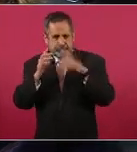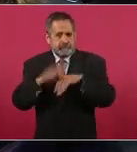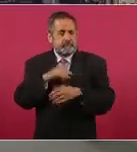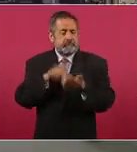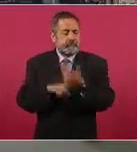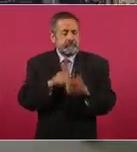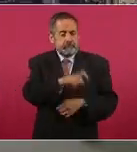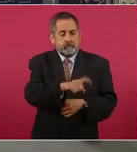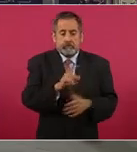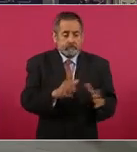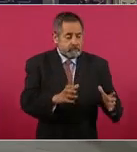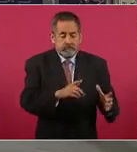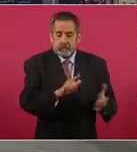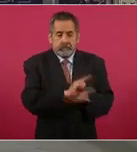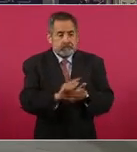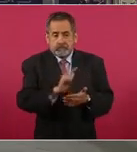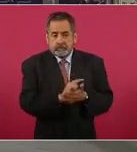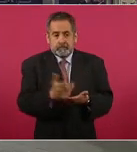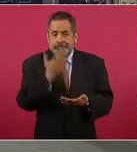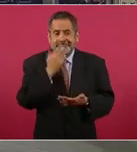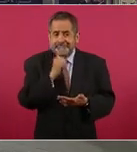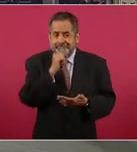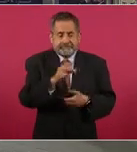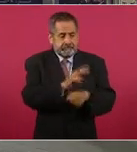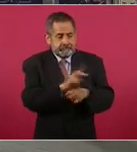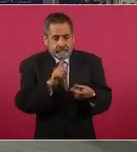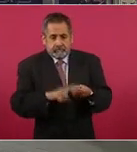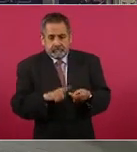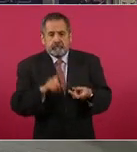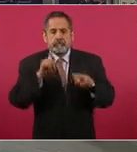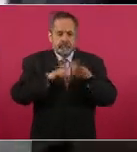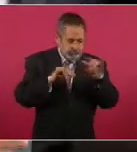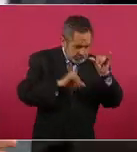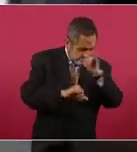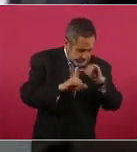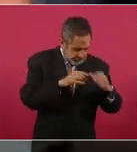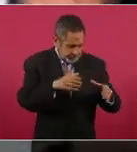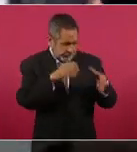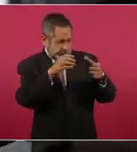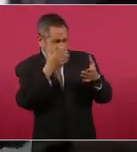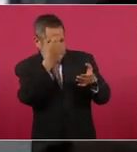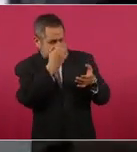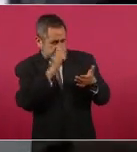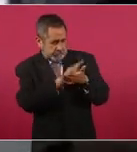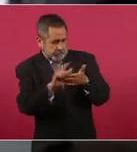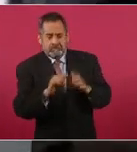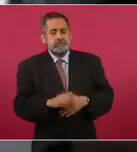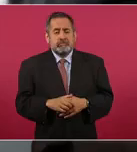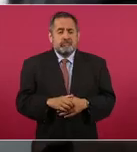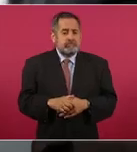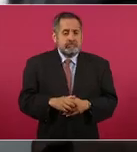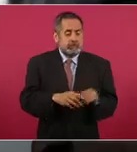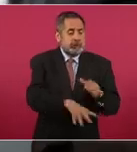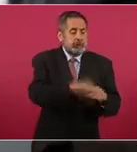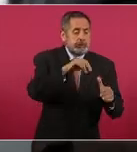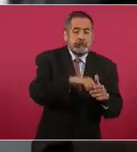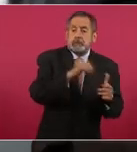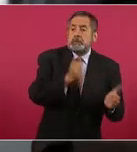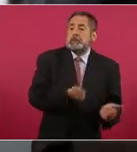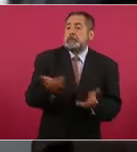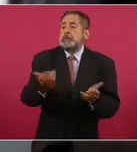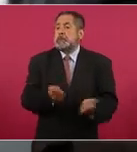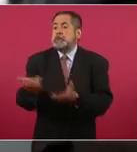agua que no hay ningún control. Nadie analiza el agua, solamente la saca y la reparte, y es